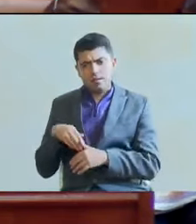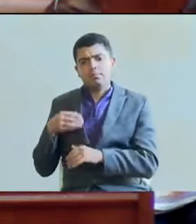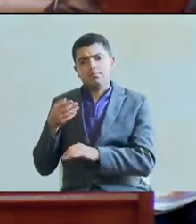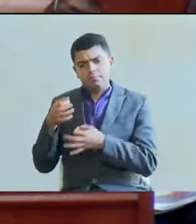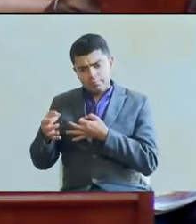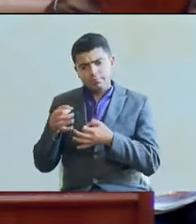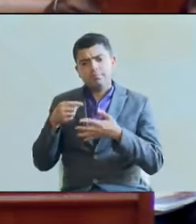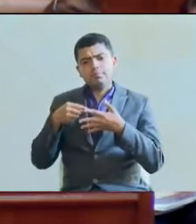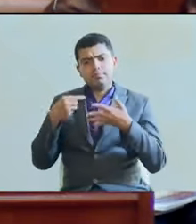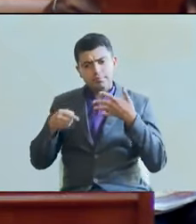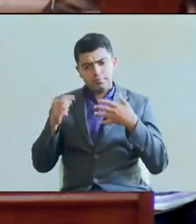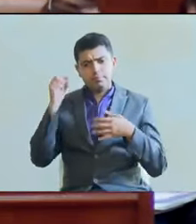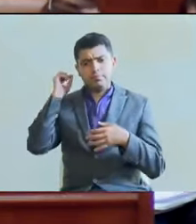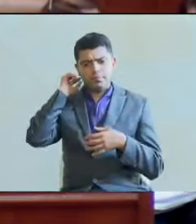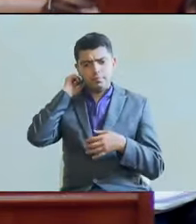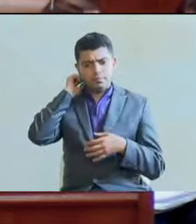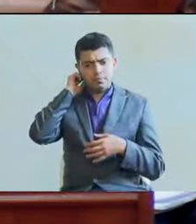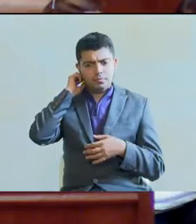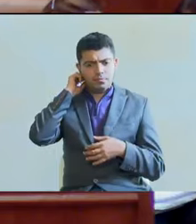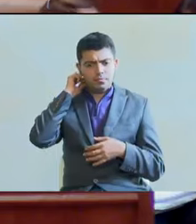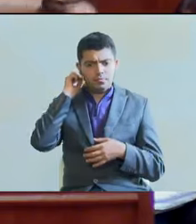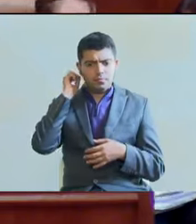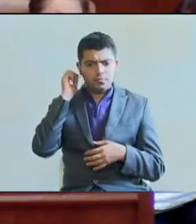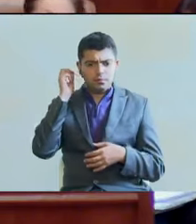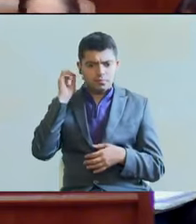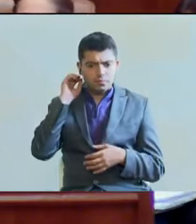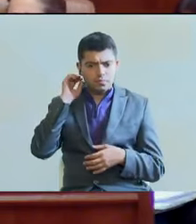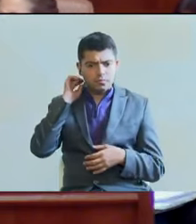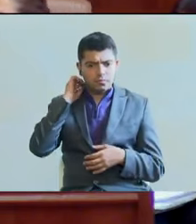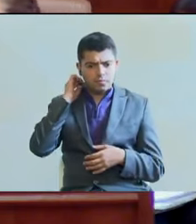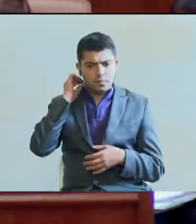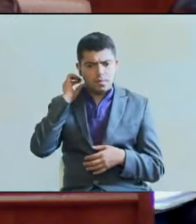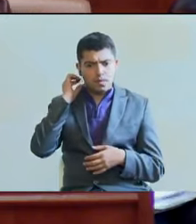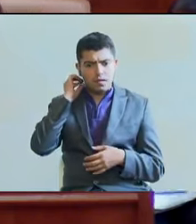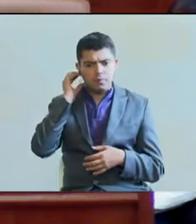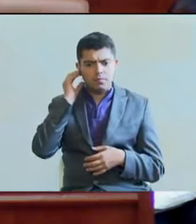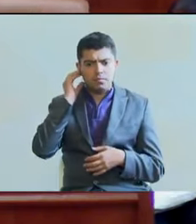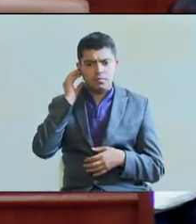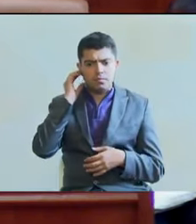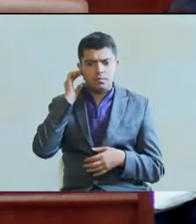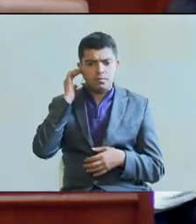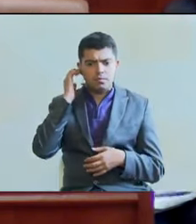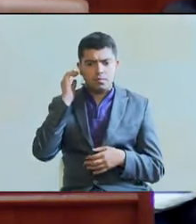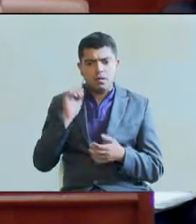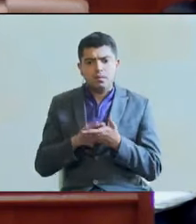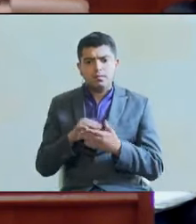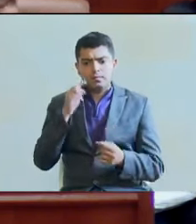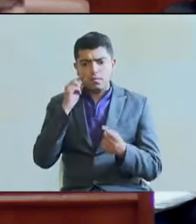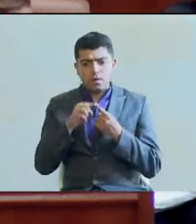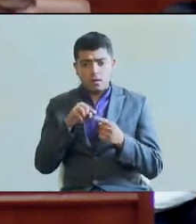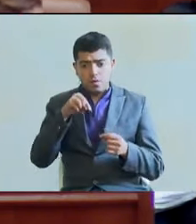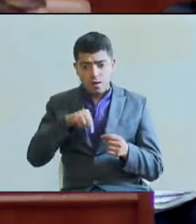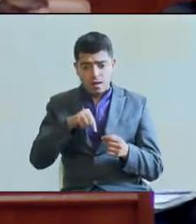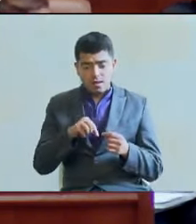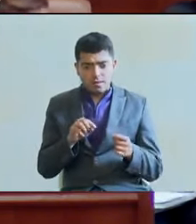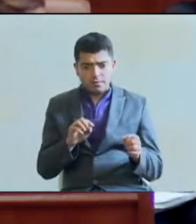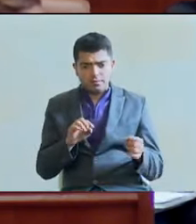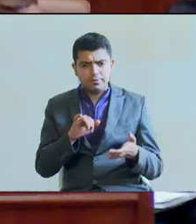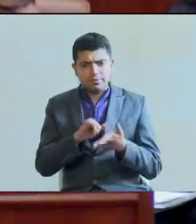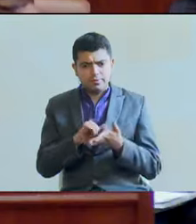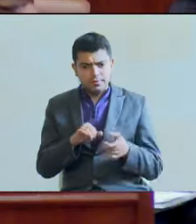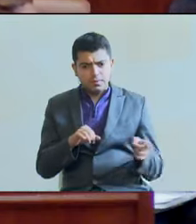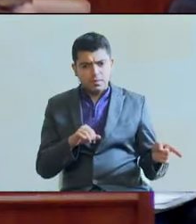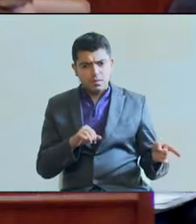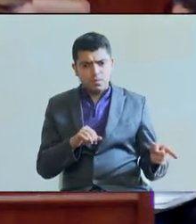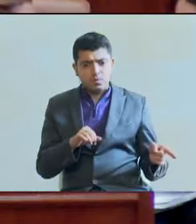eh este proyecto bajo ningún punto de vista Busca generar una